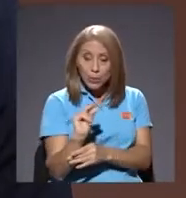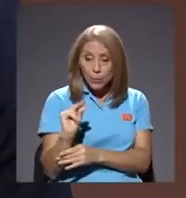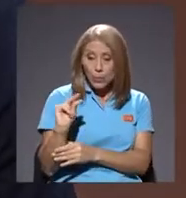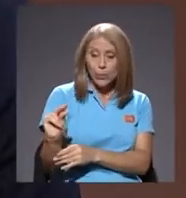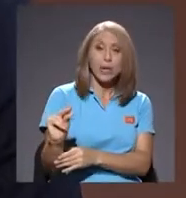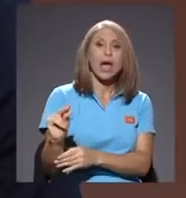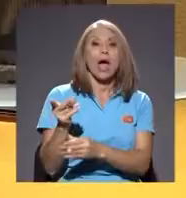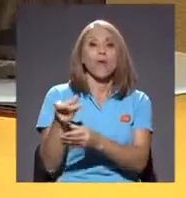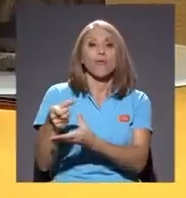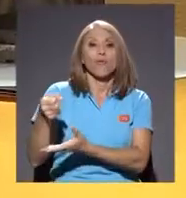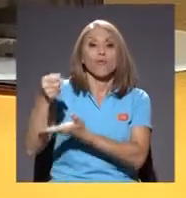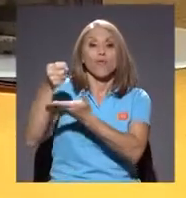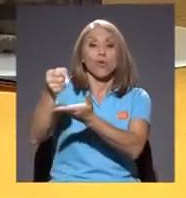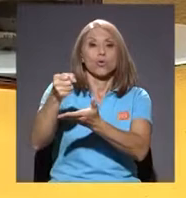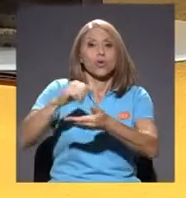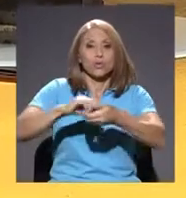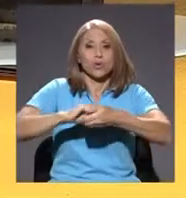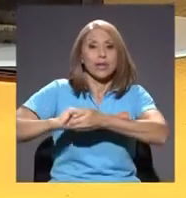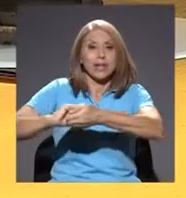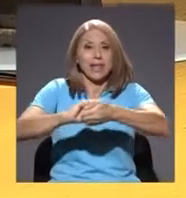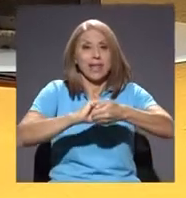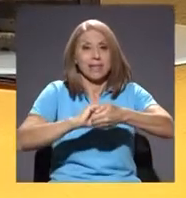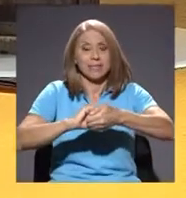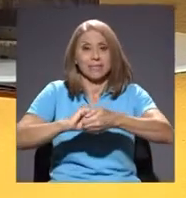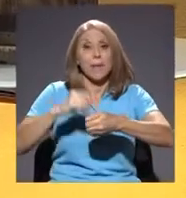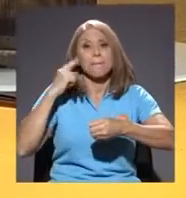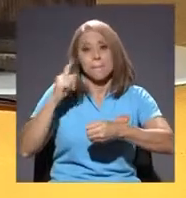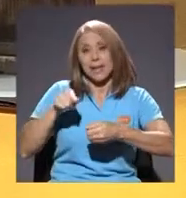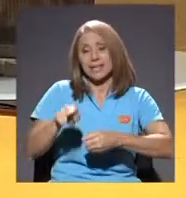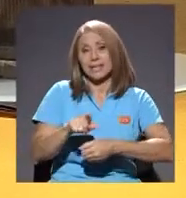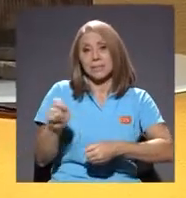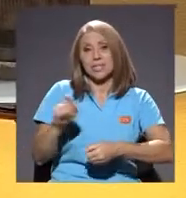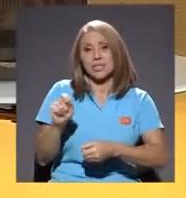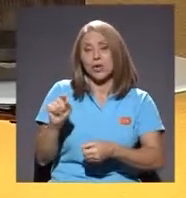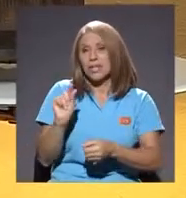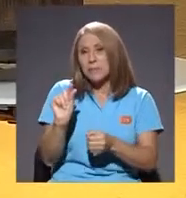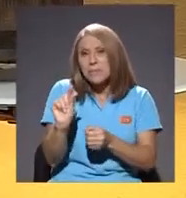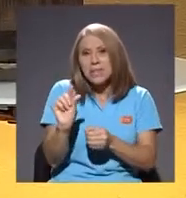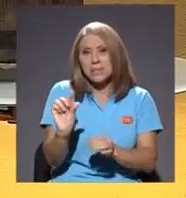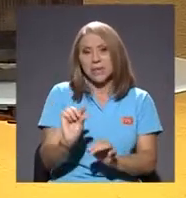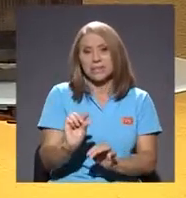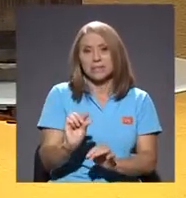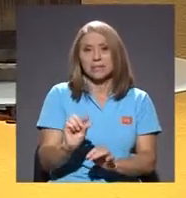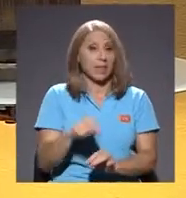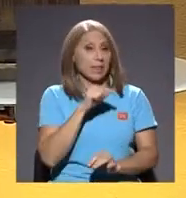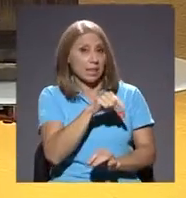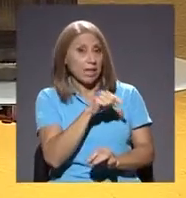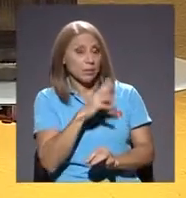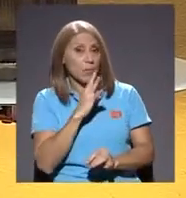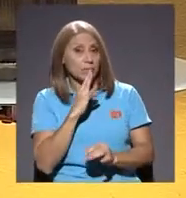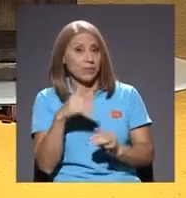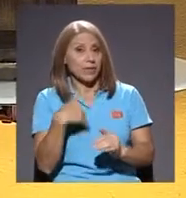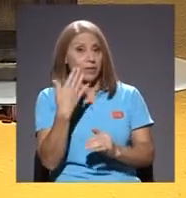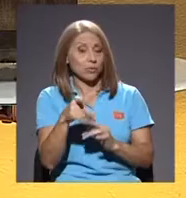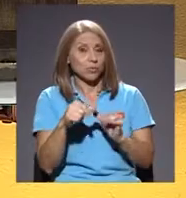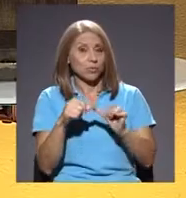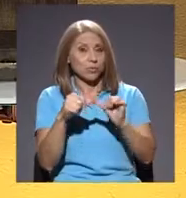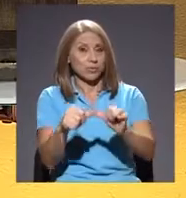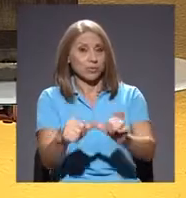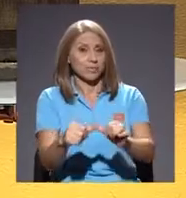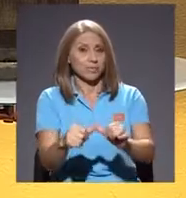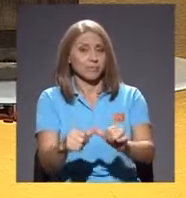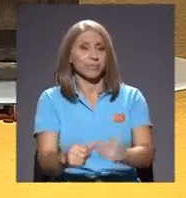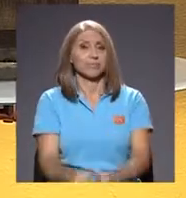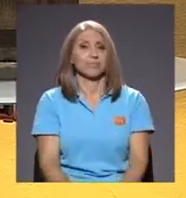mínimas a esas pensiones mínimas y otros temas es lo de lo que hablaremos una vez que el canal nos invite a regresar